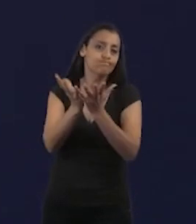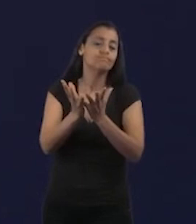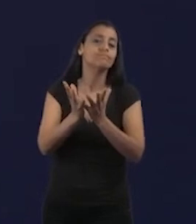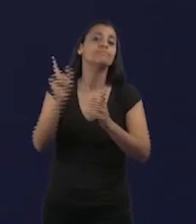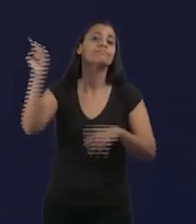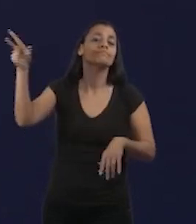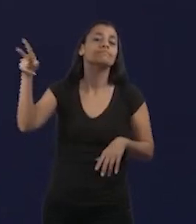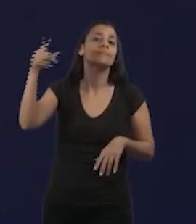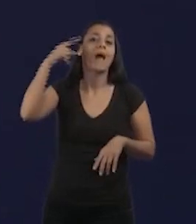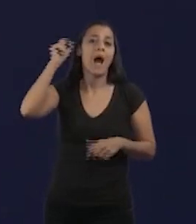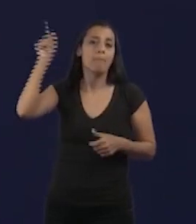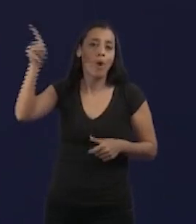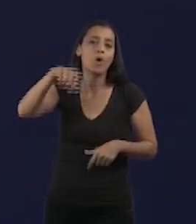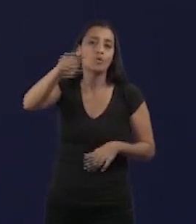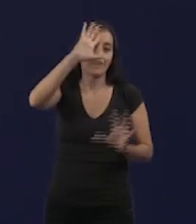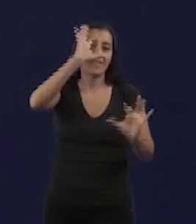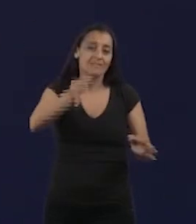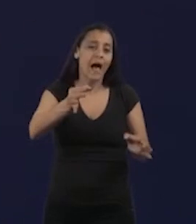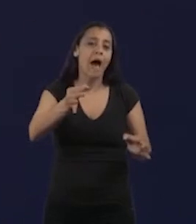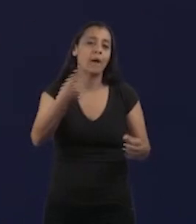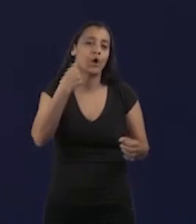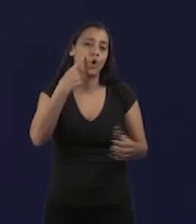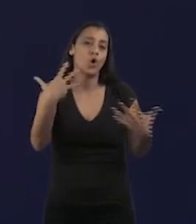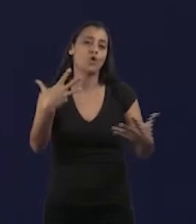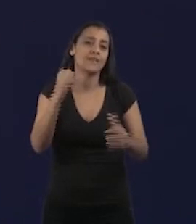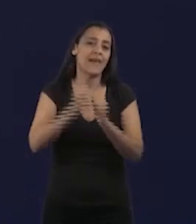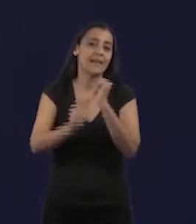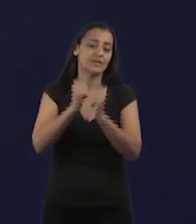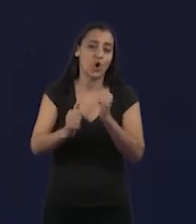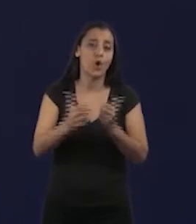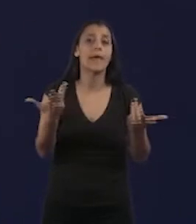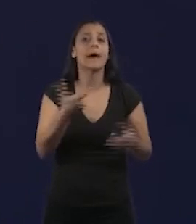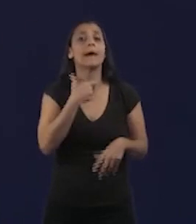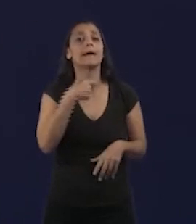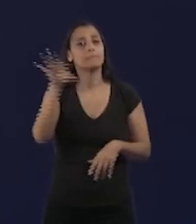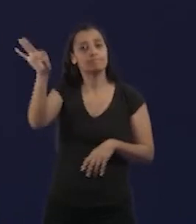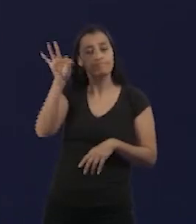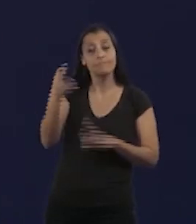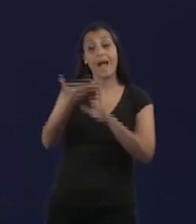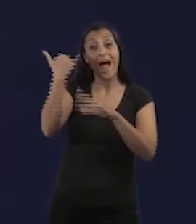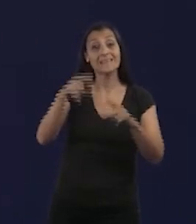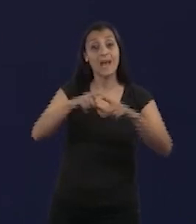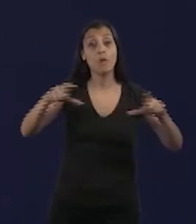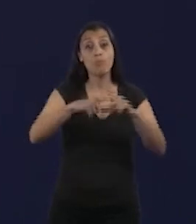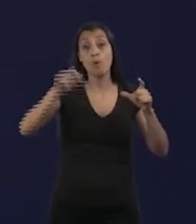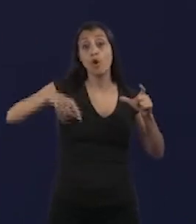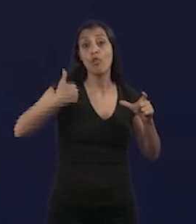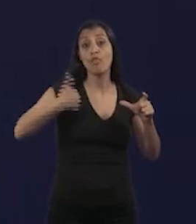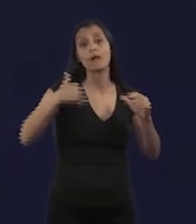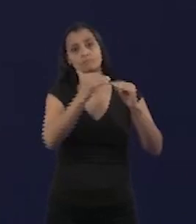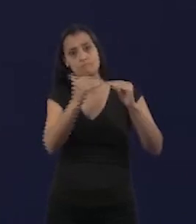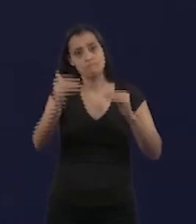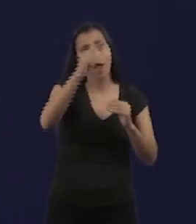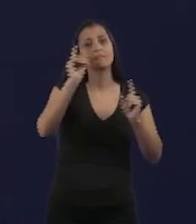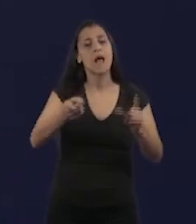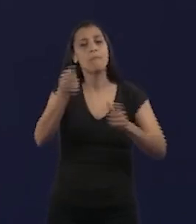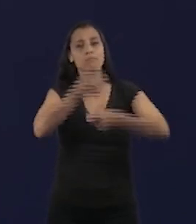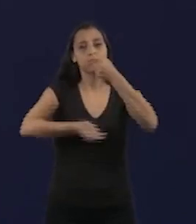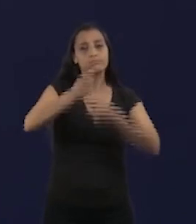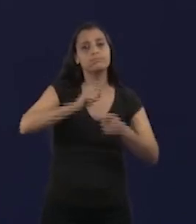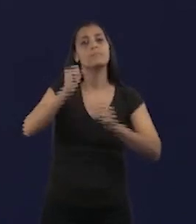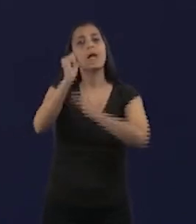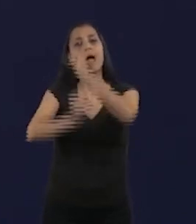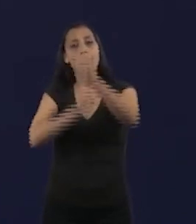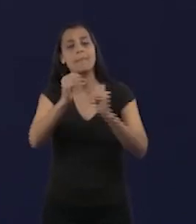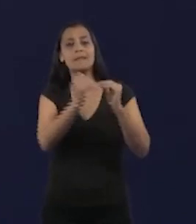Japón bueno historia ya conocida por ustedes Lo cierto es que queremos destacar ayer Los bonos argentinos subieron las acciones de las empresas crecieron